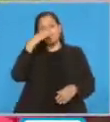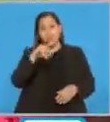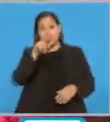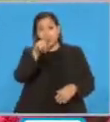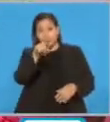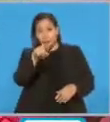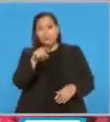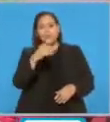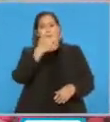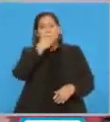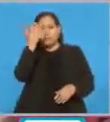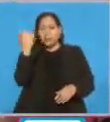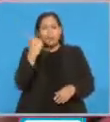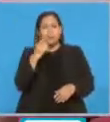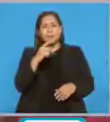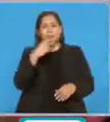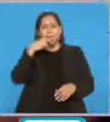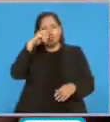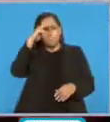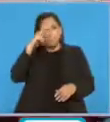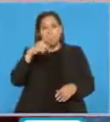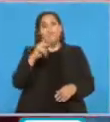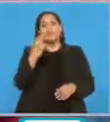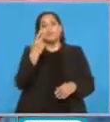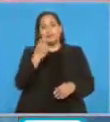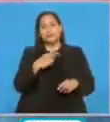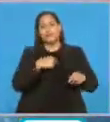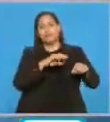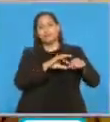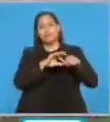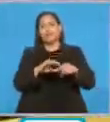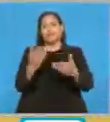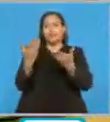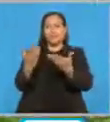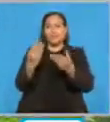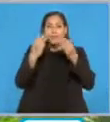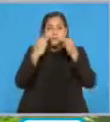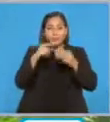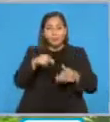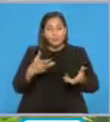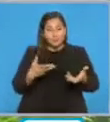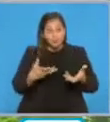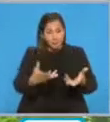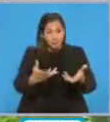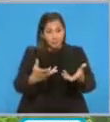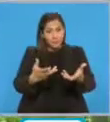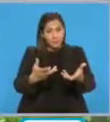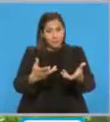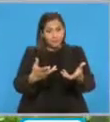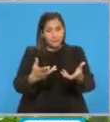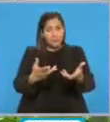usted no sabe casi nada, pero para eso estoy, para llevarlo y enseñarle. Aquí en el Camellón